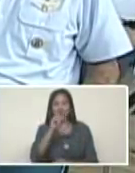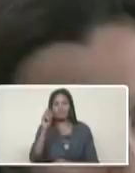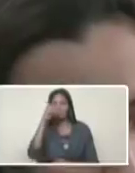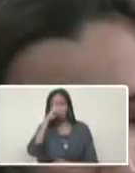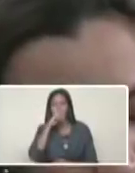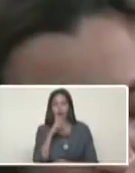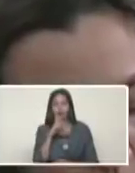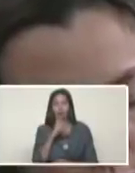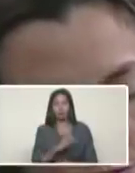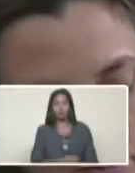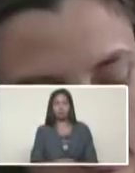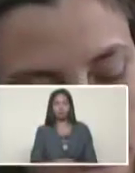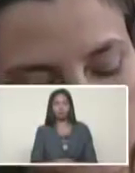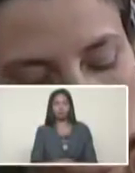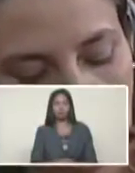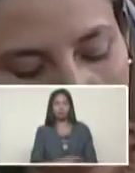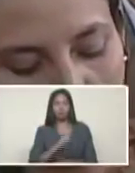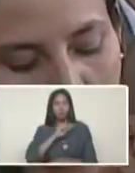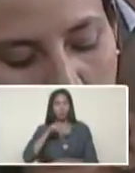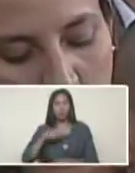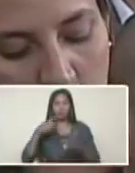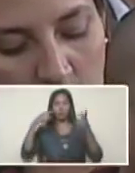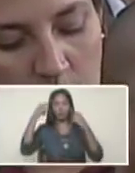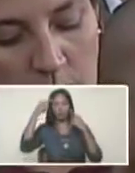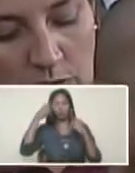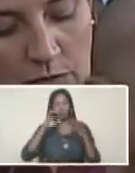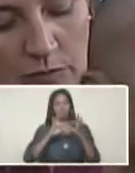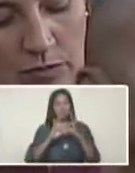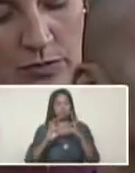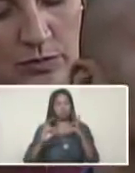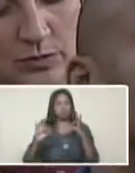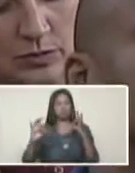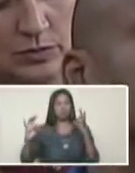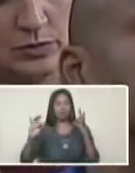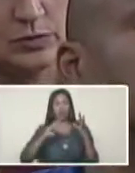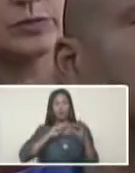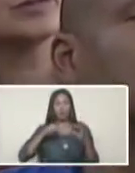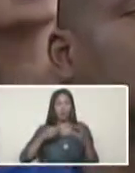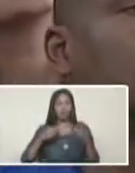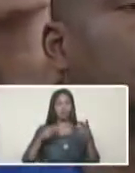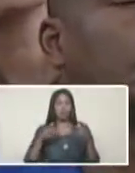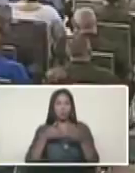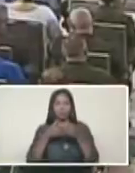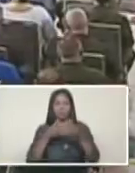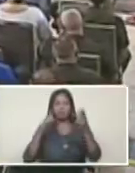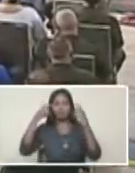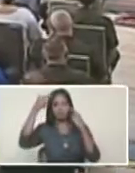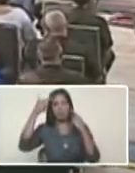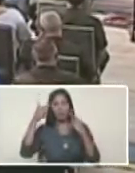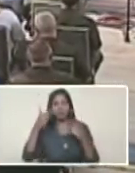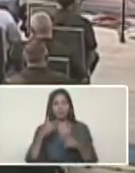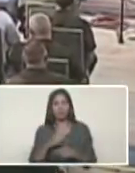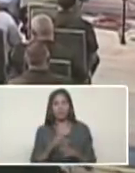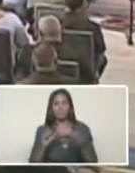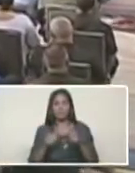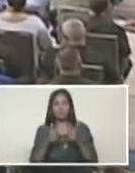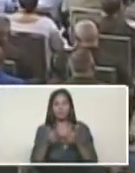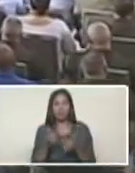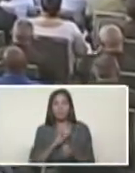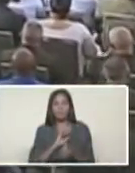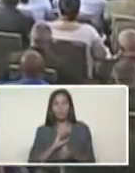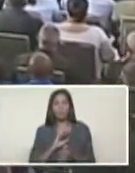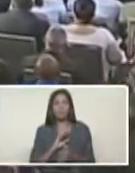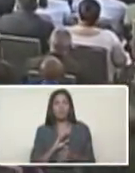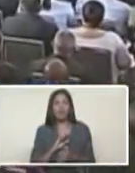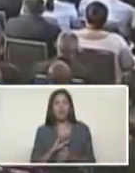años de que nuestro comandante infinito, nuestro comandante supremo, Hugo Chávez, iniciara la transmisión de